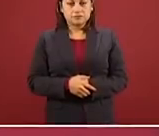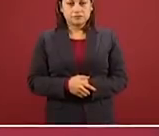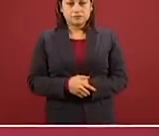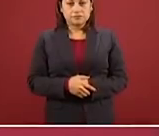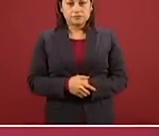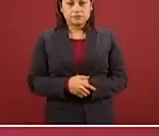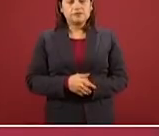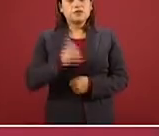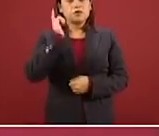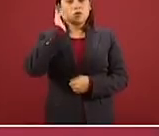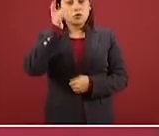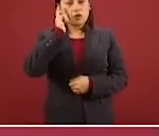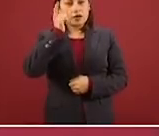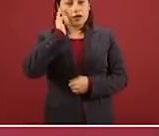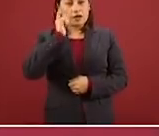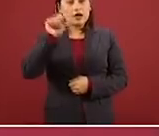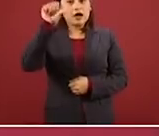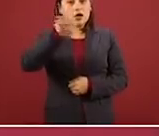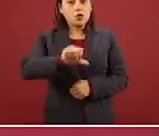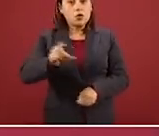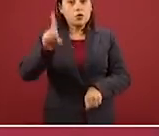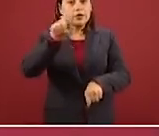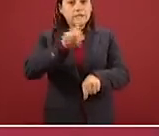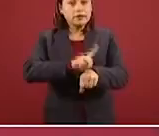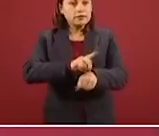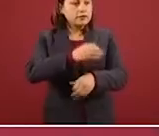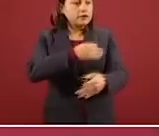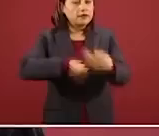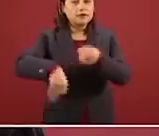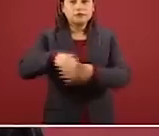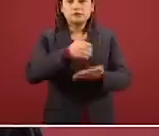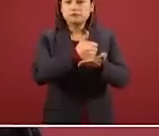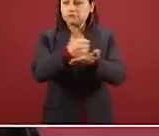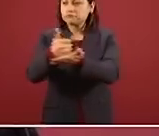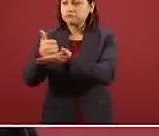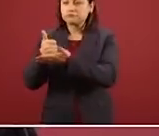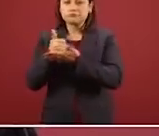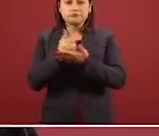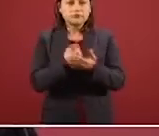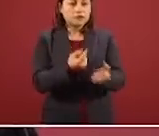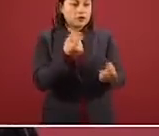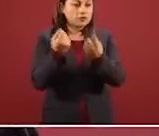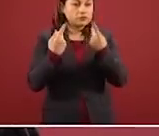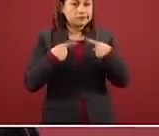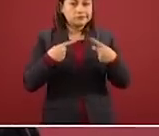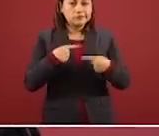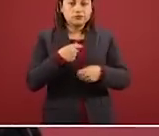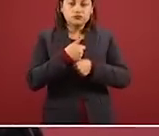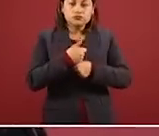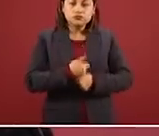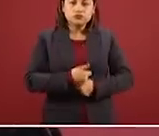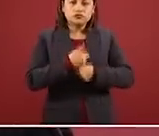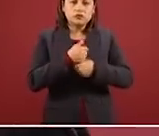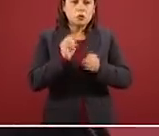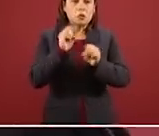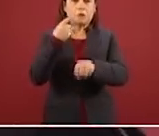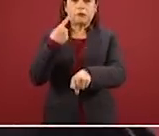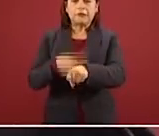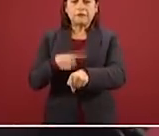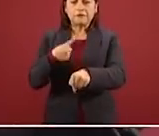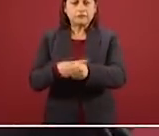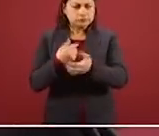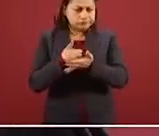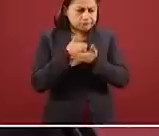la solidaridad, la fraternidad con los que sufren, con los enfermos, con